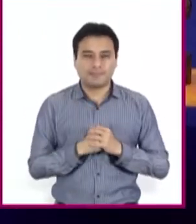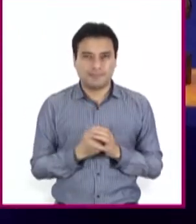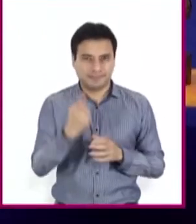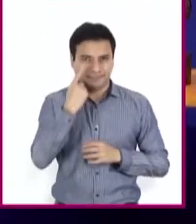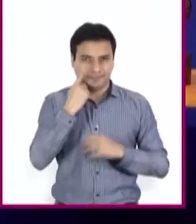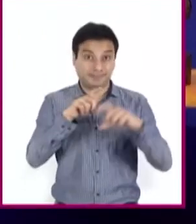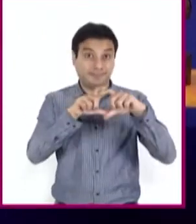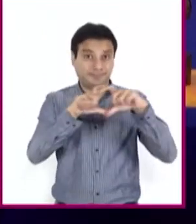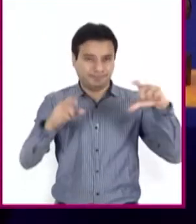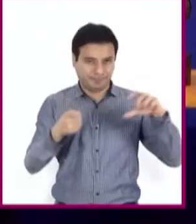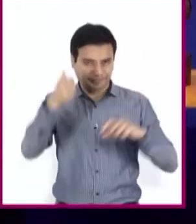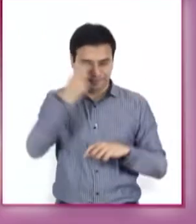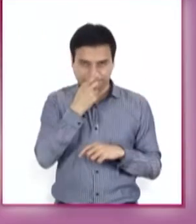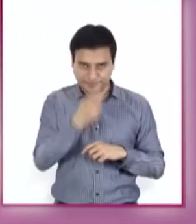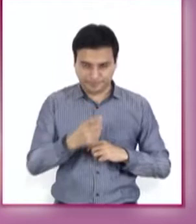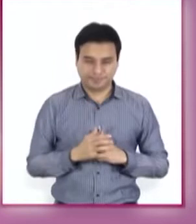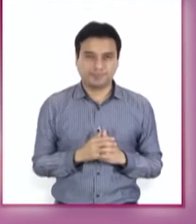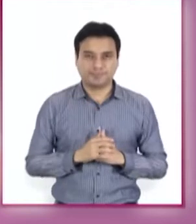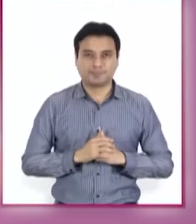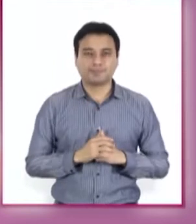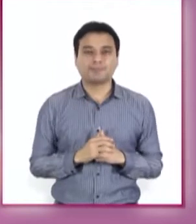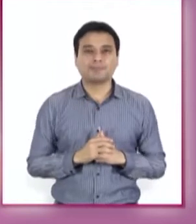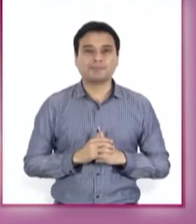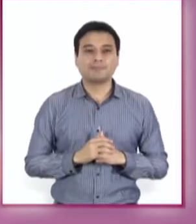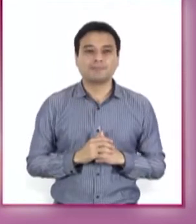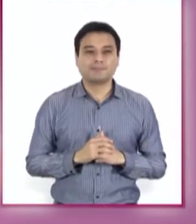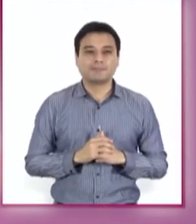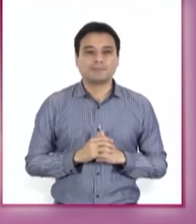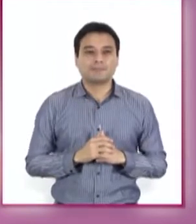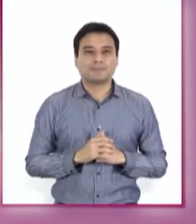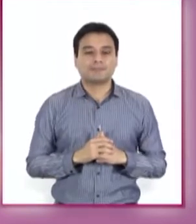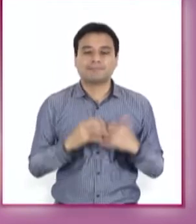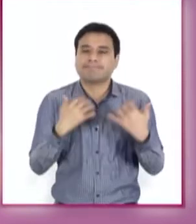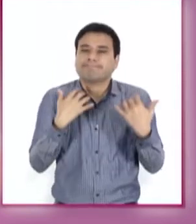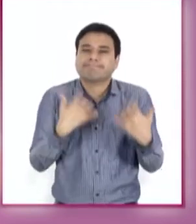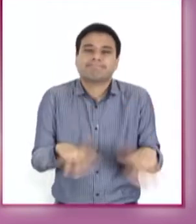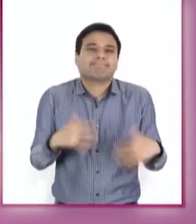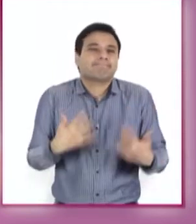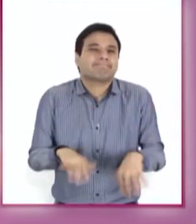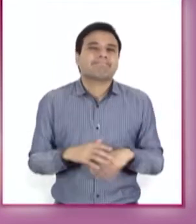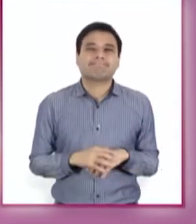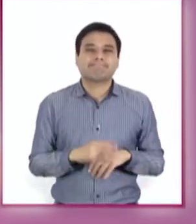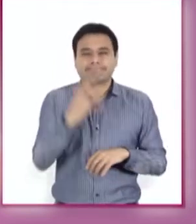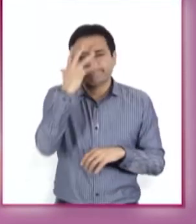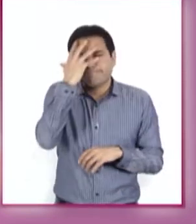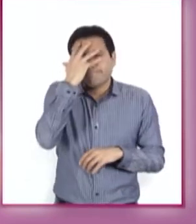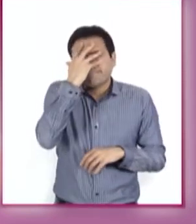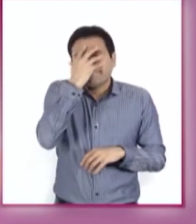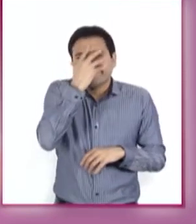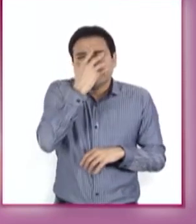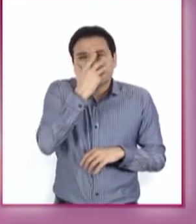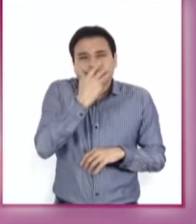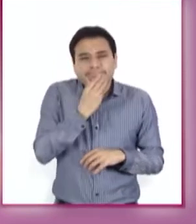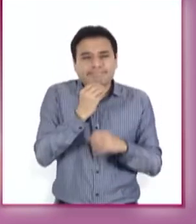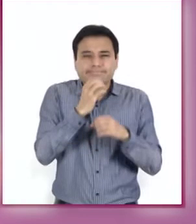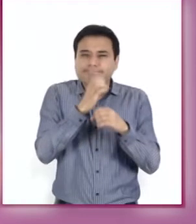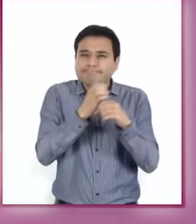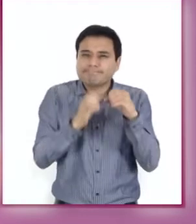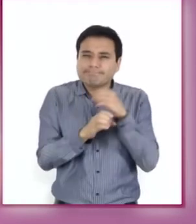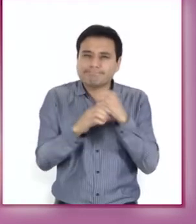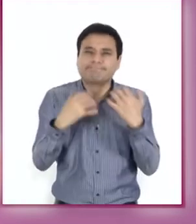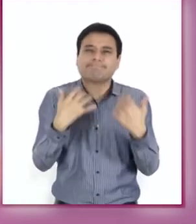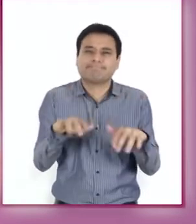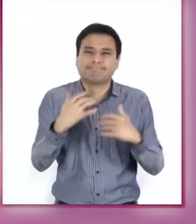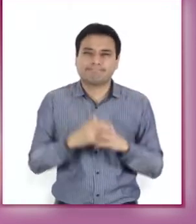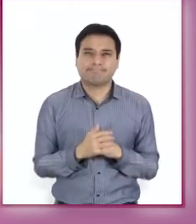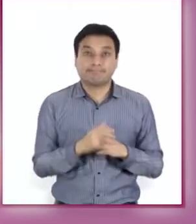primer párrafo dice así: hay pocas cosas más encantadoras en todo el sentido de la palabra que las